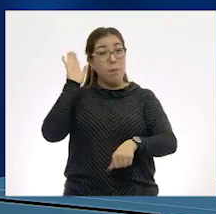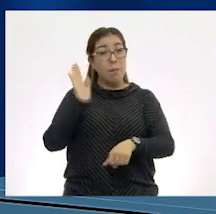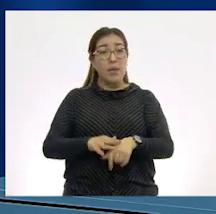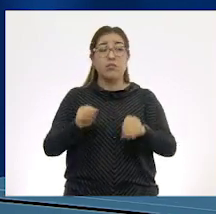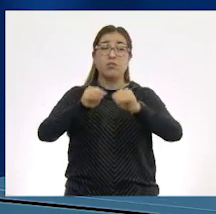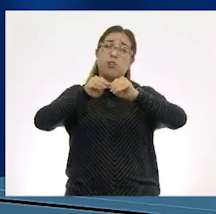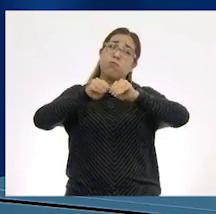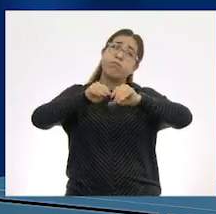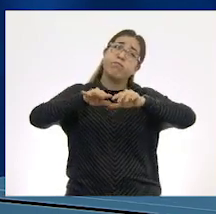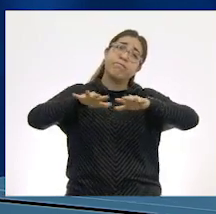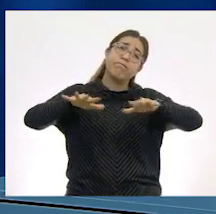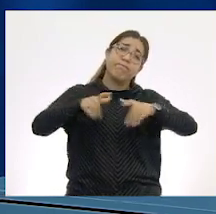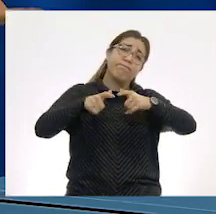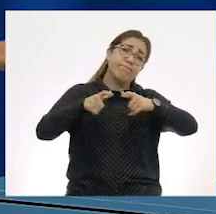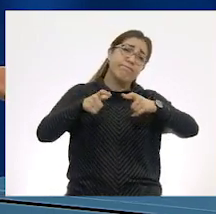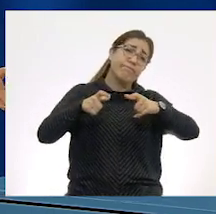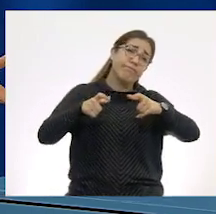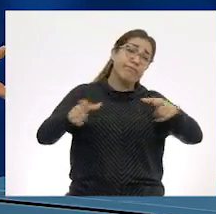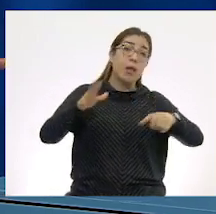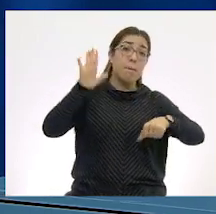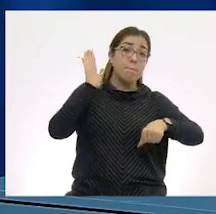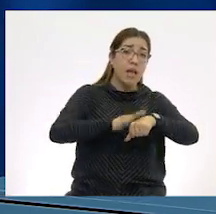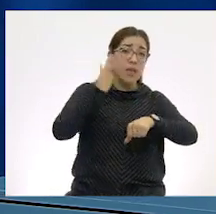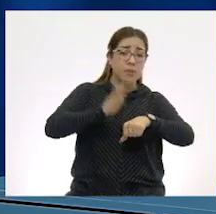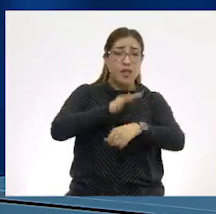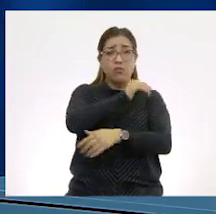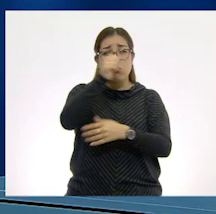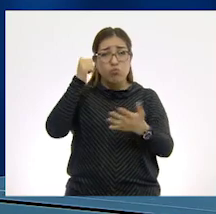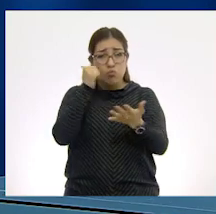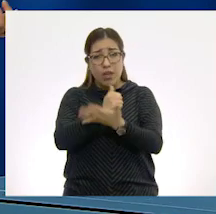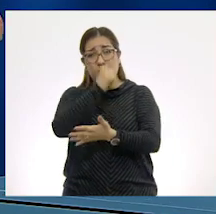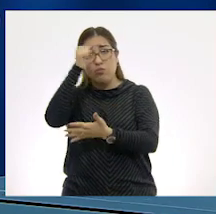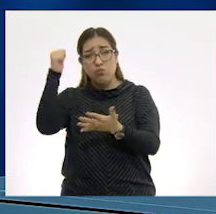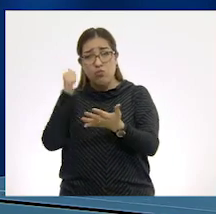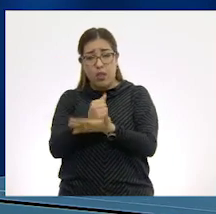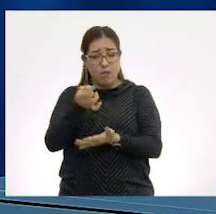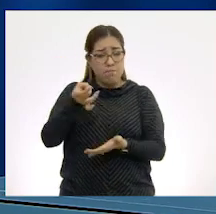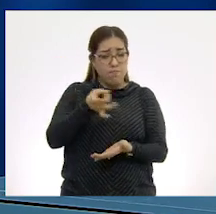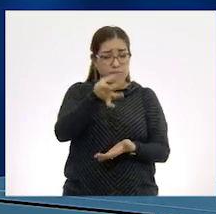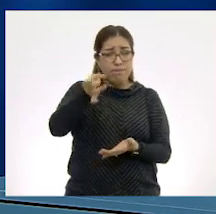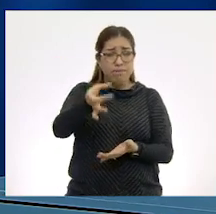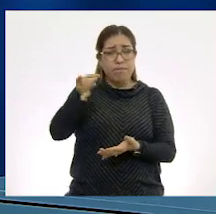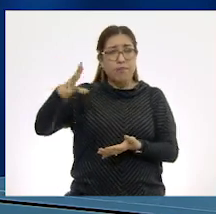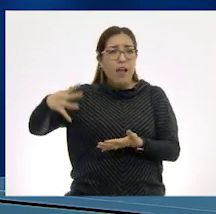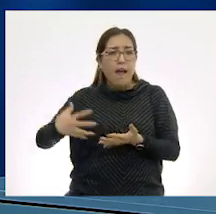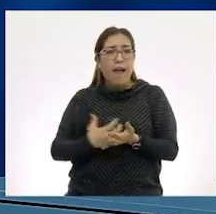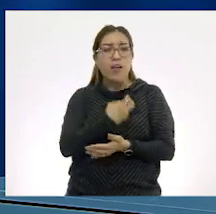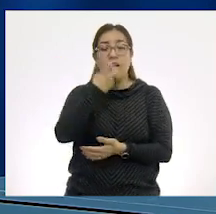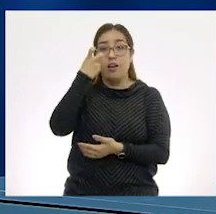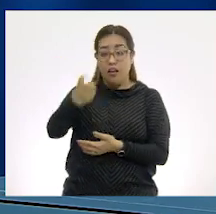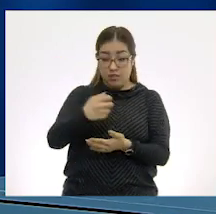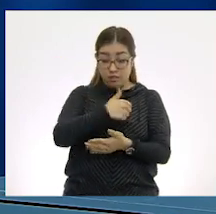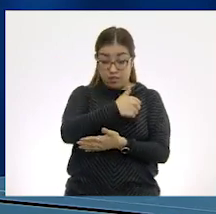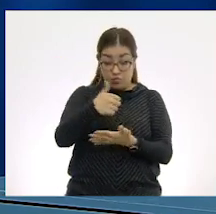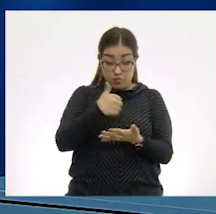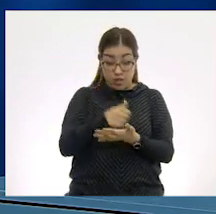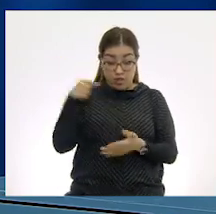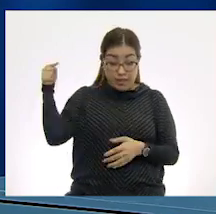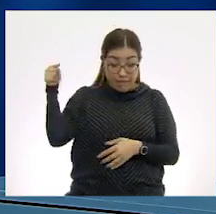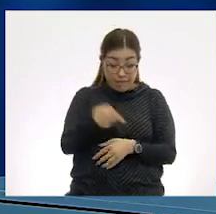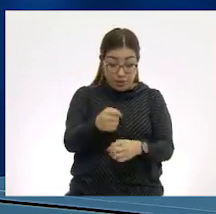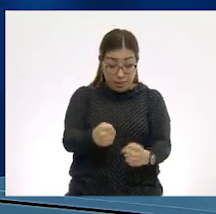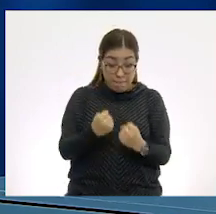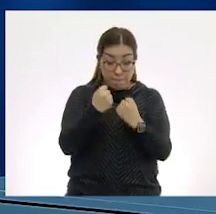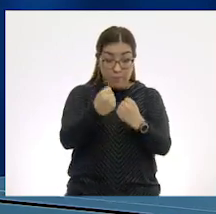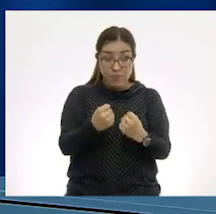inimaginable. Conquistaron tantas provincias que al tener el poder centrado en un solo lugar no funcionaba, por